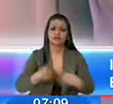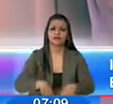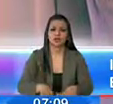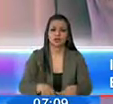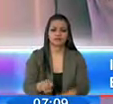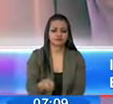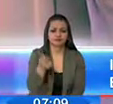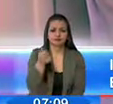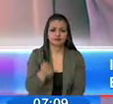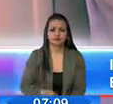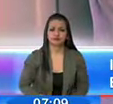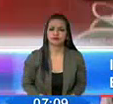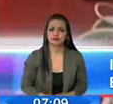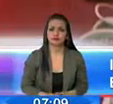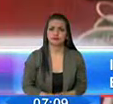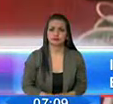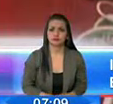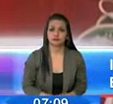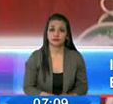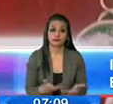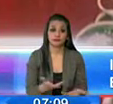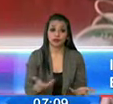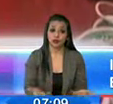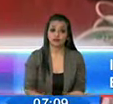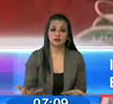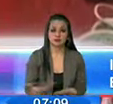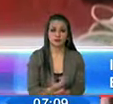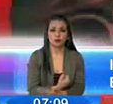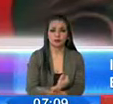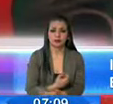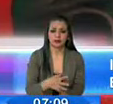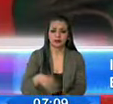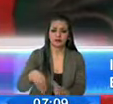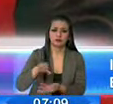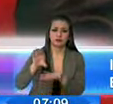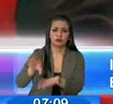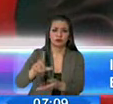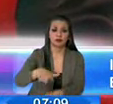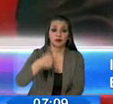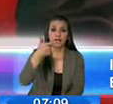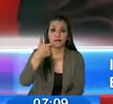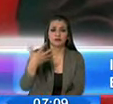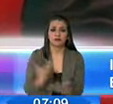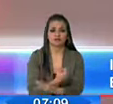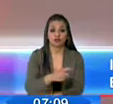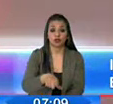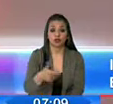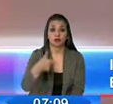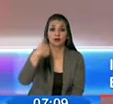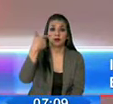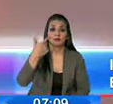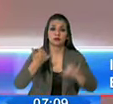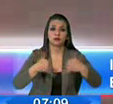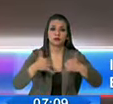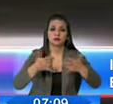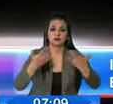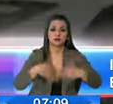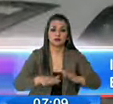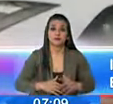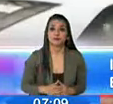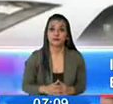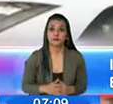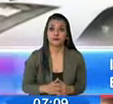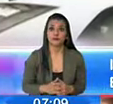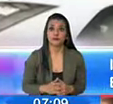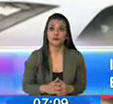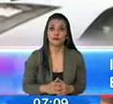pocos minutos. Recuperaron estos celulares y decomisaron un arma de fuego y otra de juguete. Estos ciudadanos fueron puestos